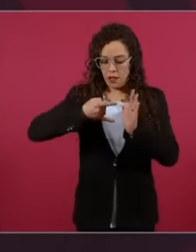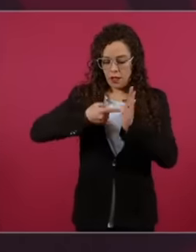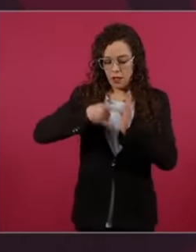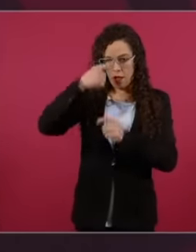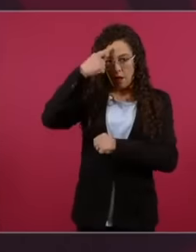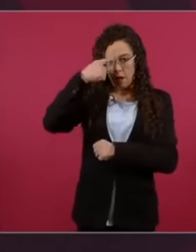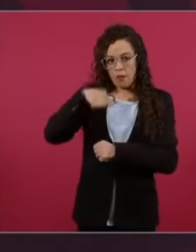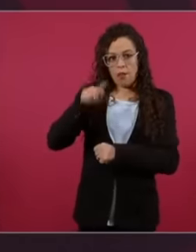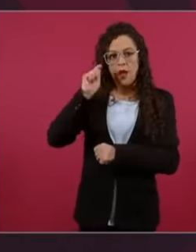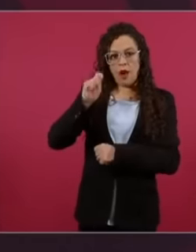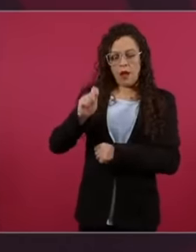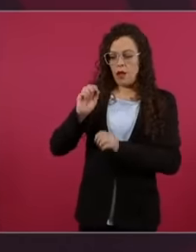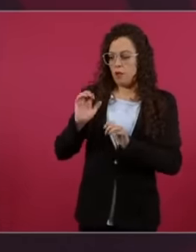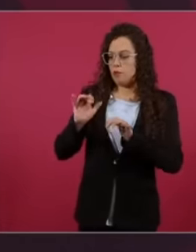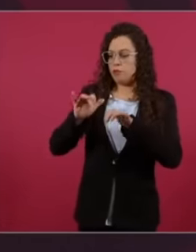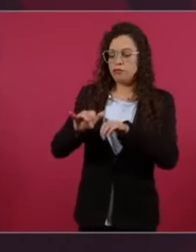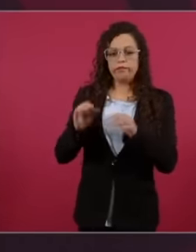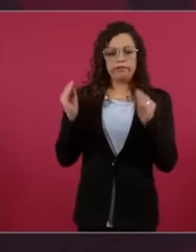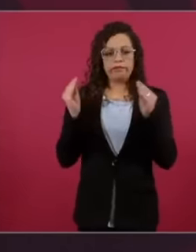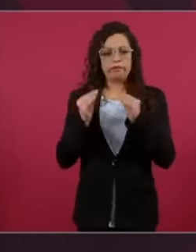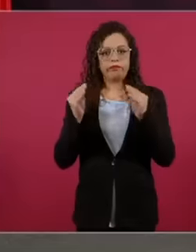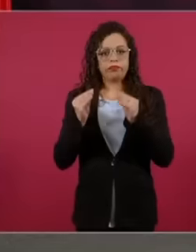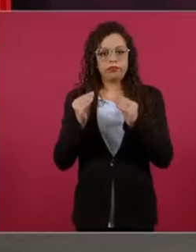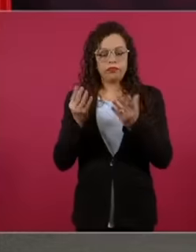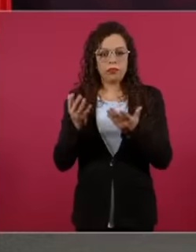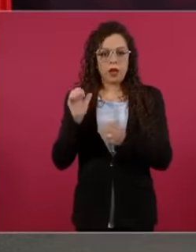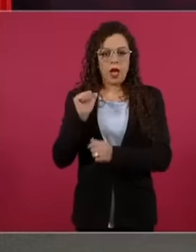O sea, para que